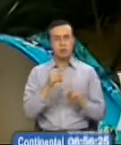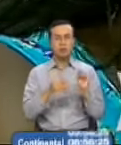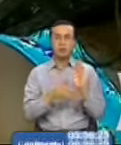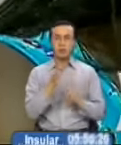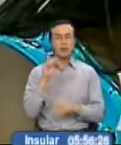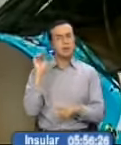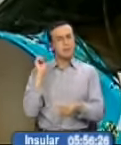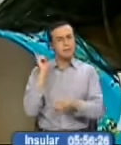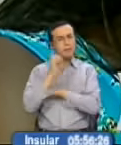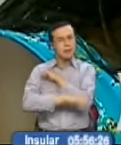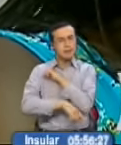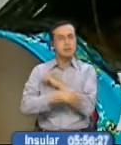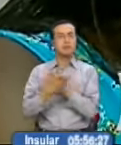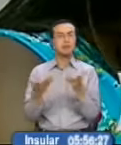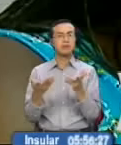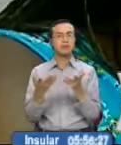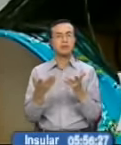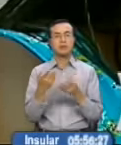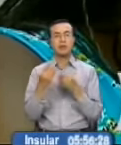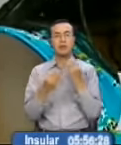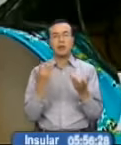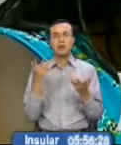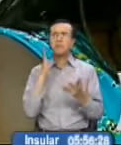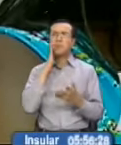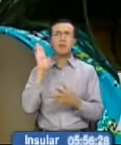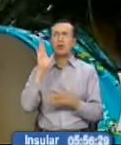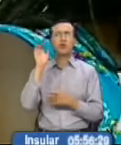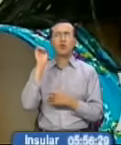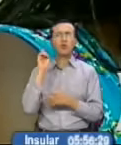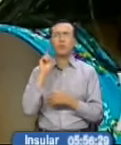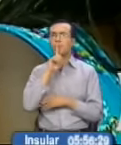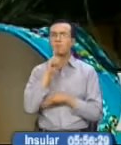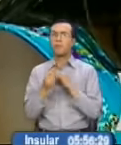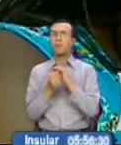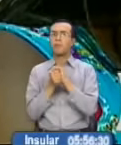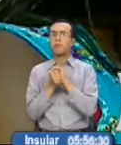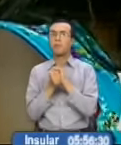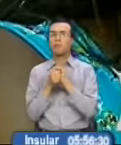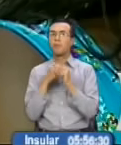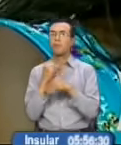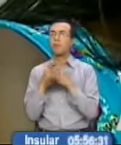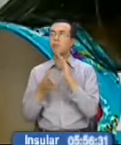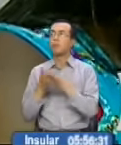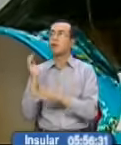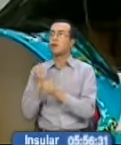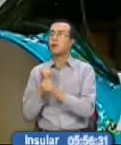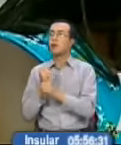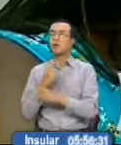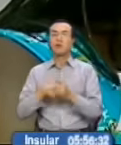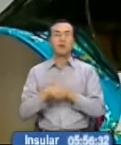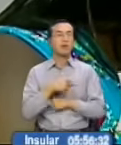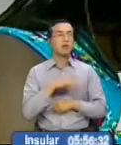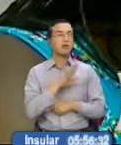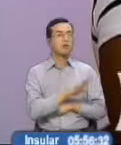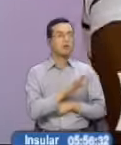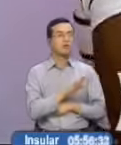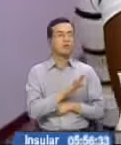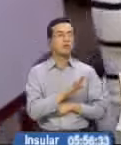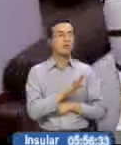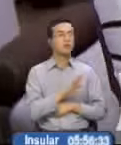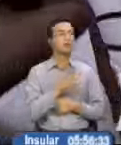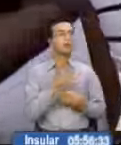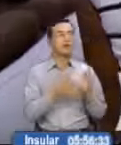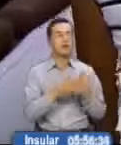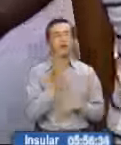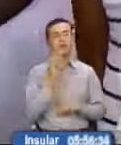le pegaba. Y él, ya, mami, no salgo, no salgo. Me iba al trabajo cuando lo venía a buscar él, pues.